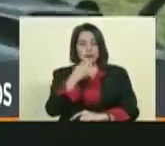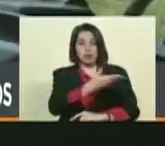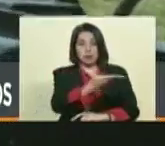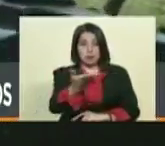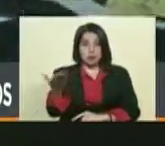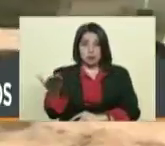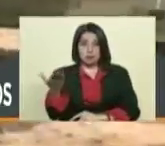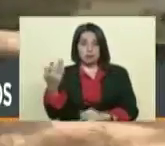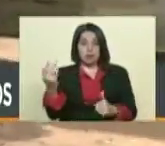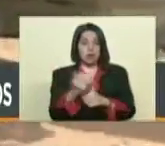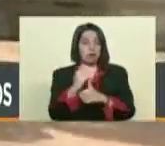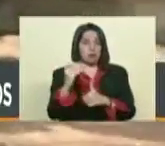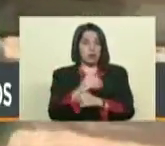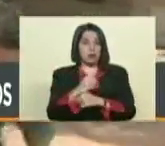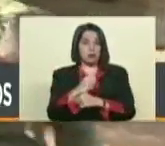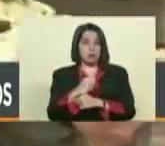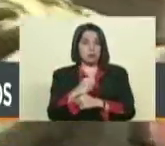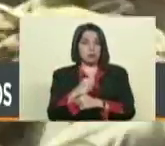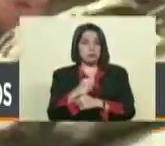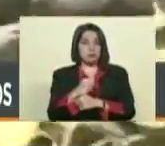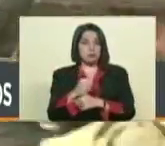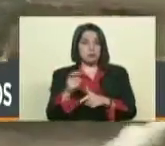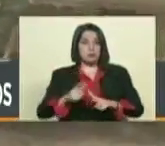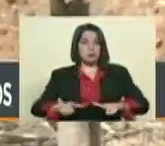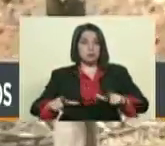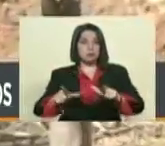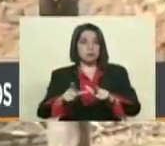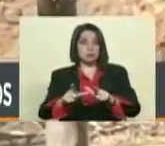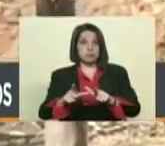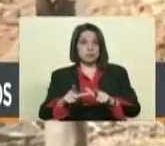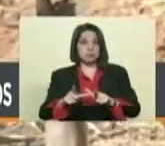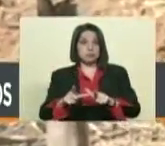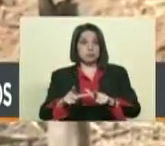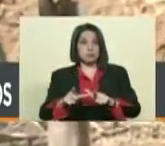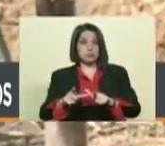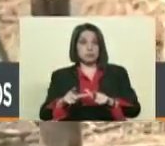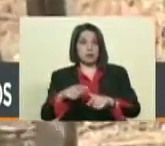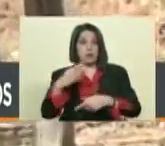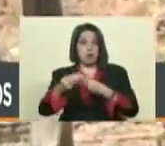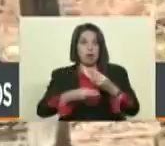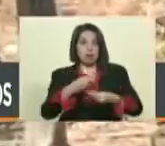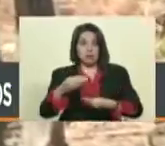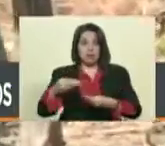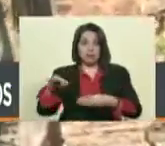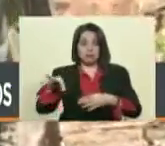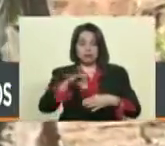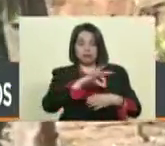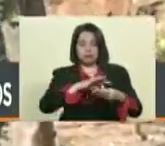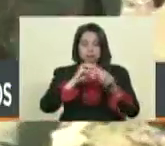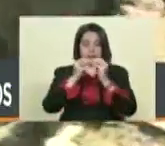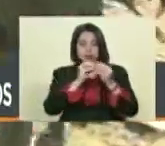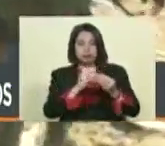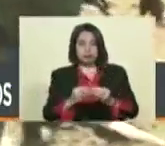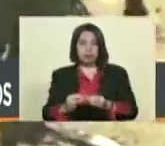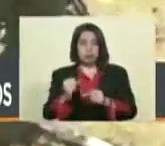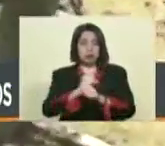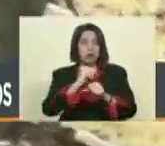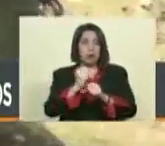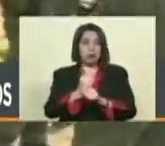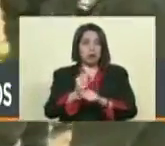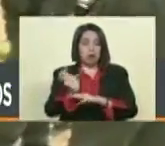conseguimos en los sectores que estamos haciendo esta operación, en uno de los sectores, una